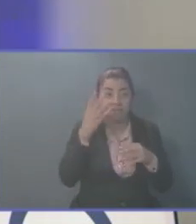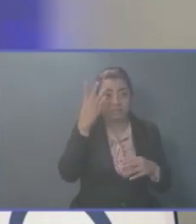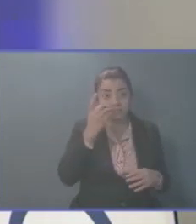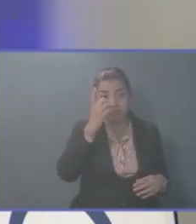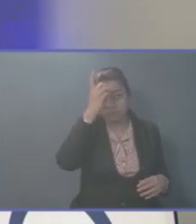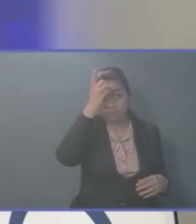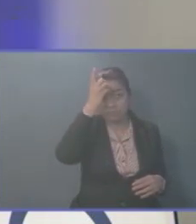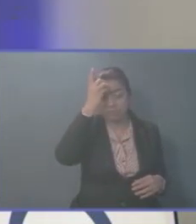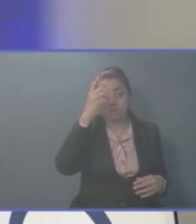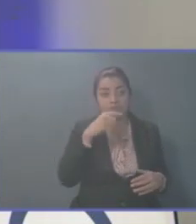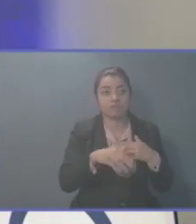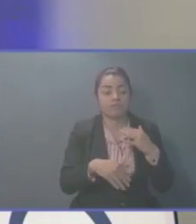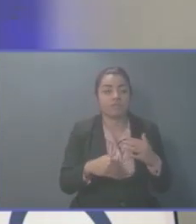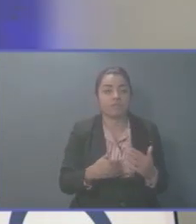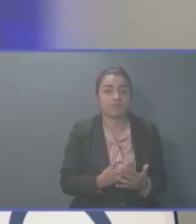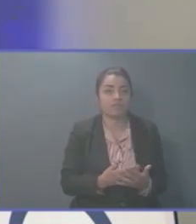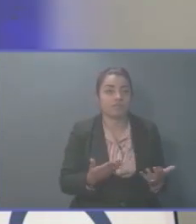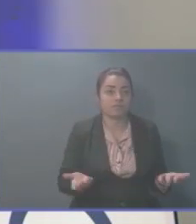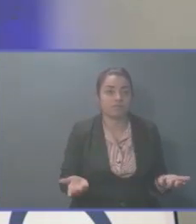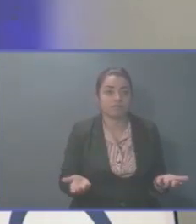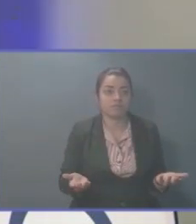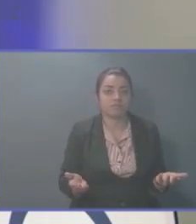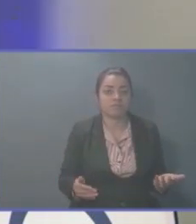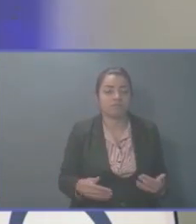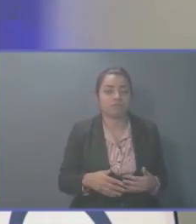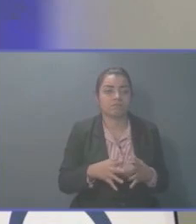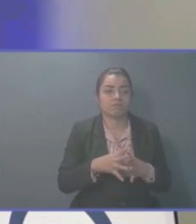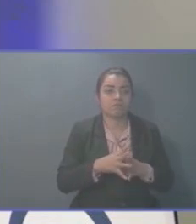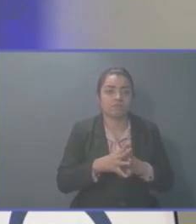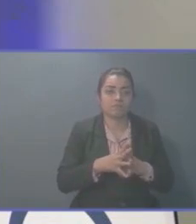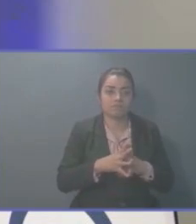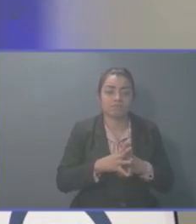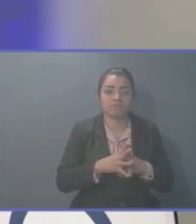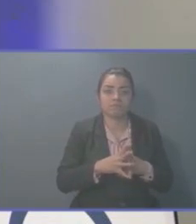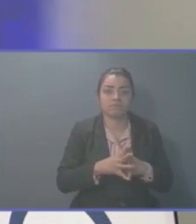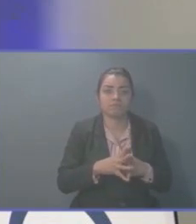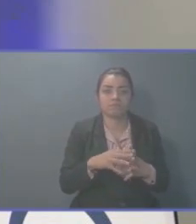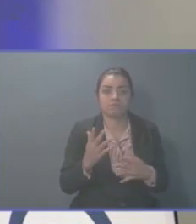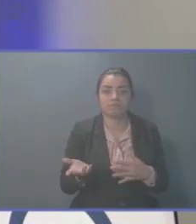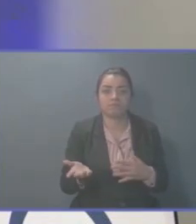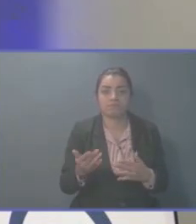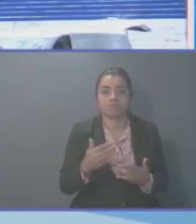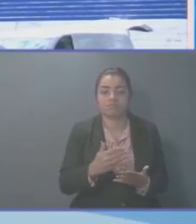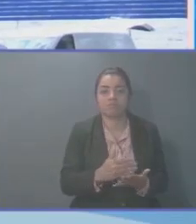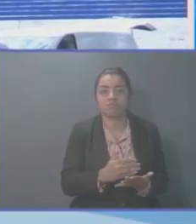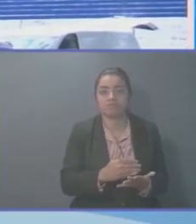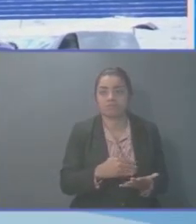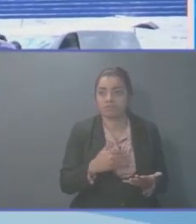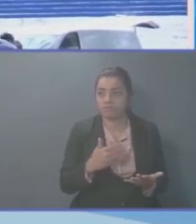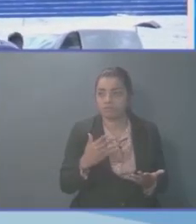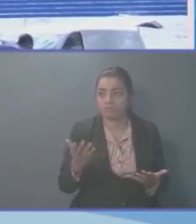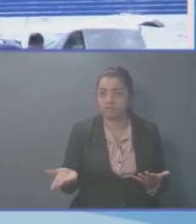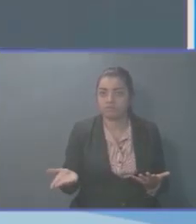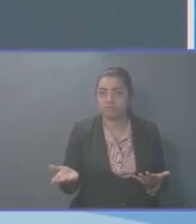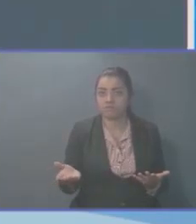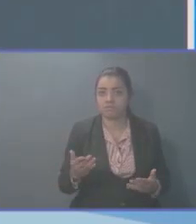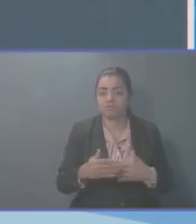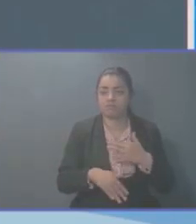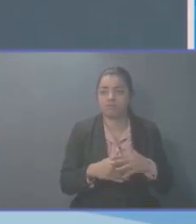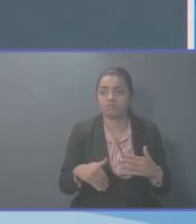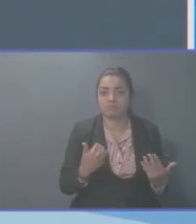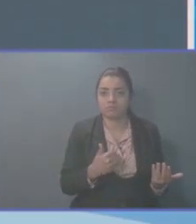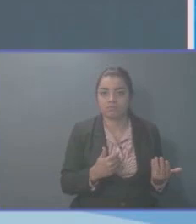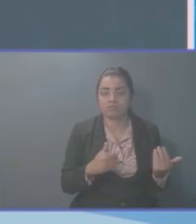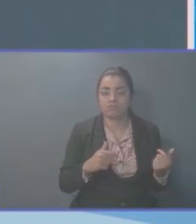justamente remonta a esas épocas donde el uso abusivo de la fuerza pues terminó llevando a